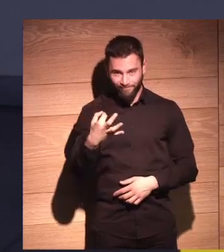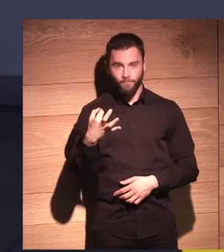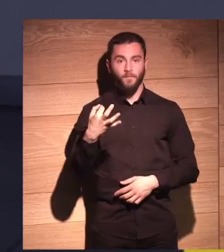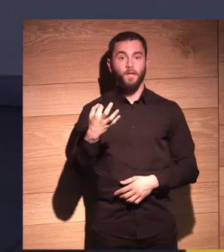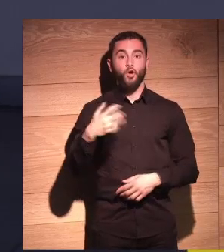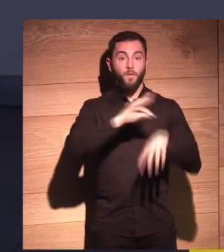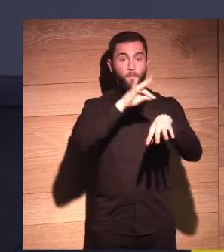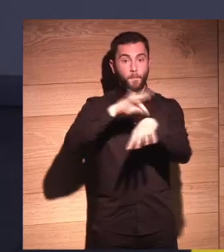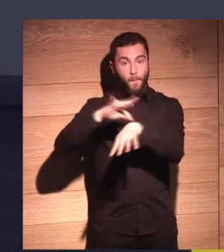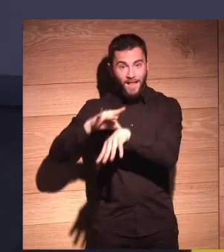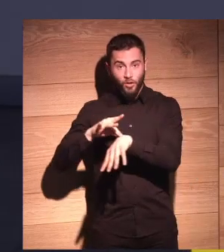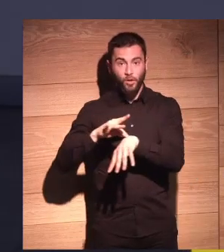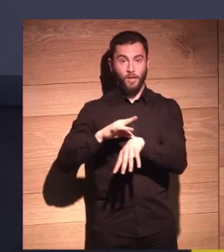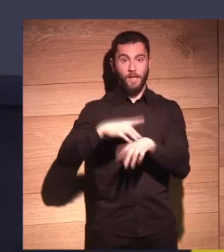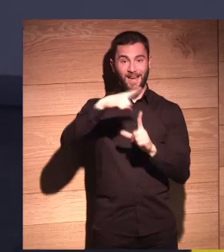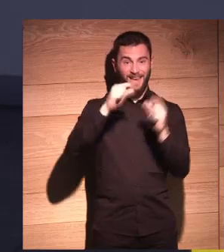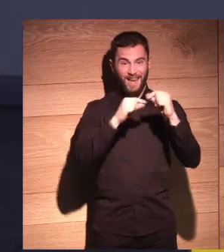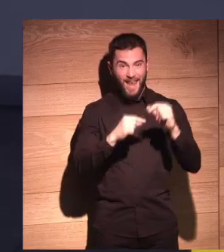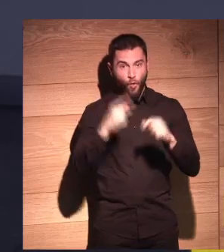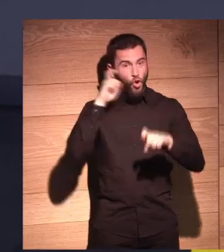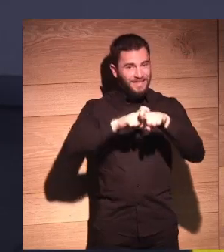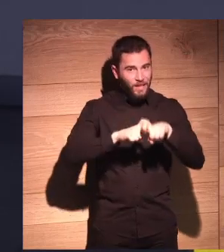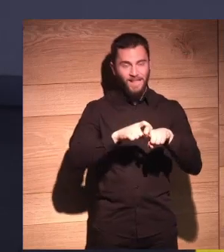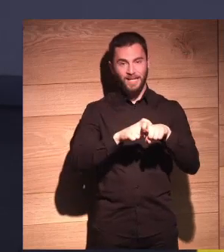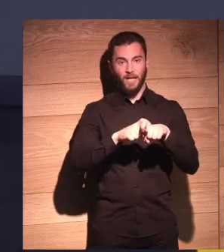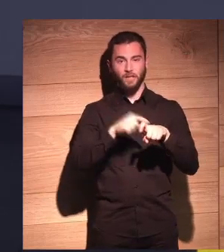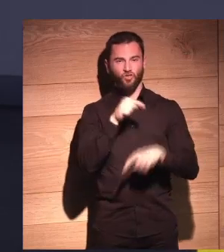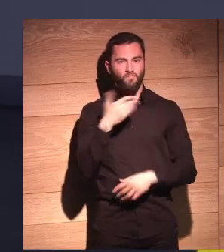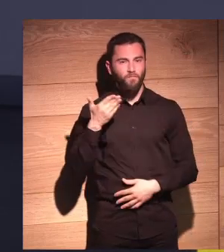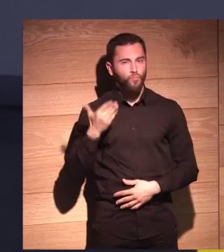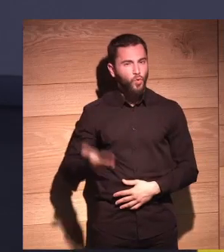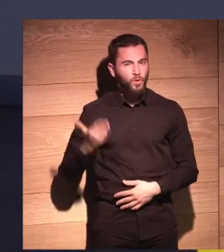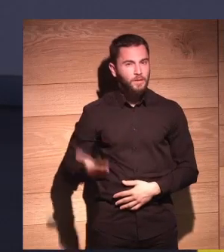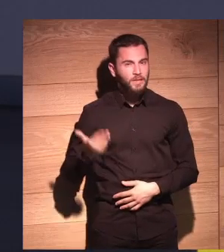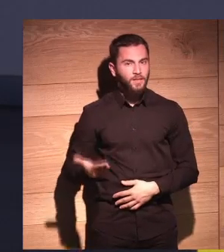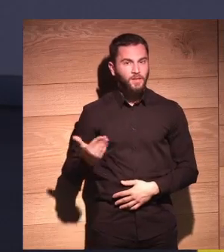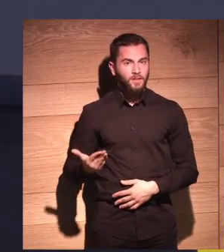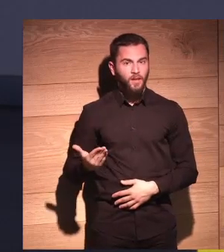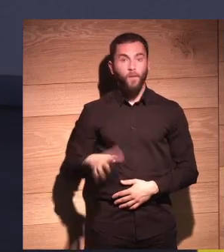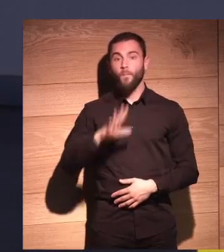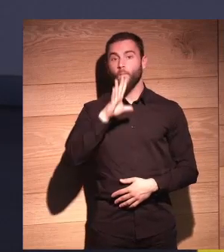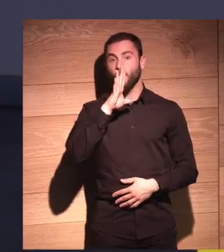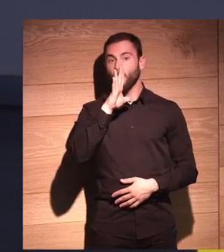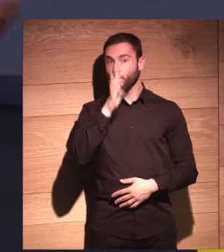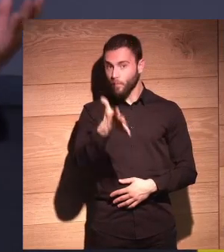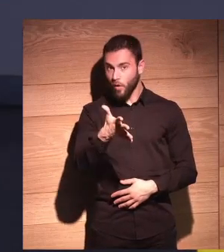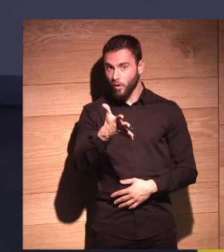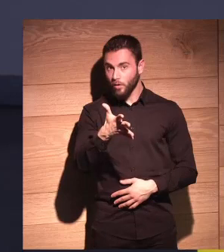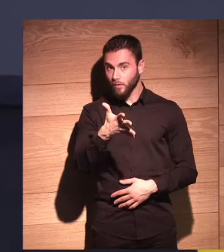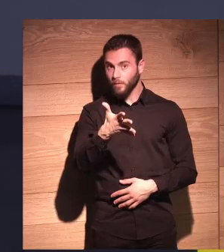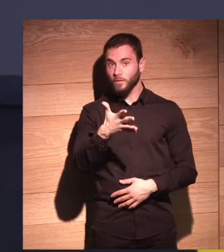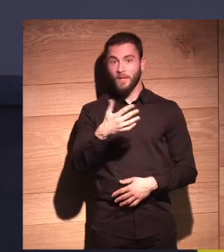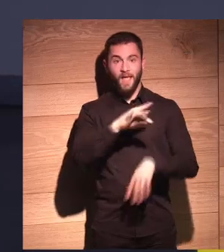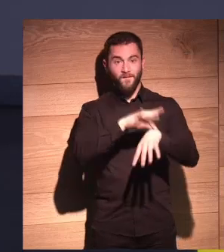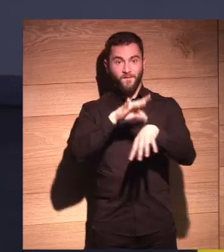las patologías neuropsiquiátricas tienen una enorme importancia porque a diferencia de